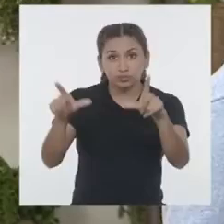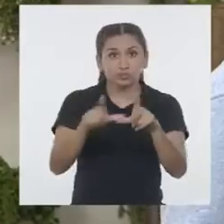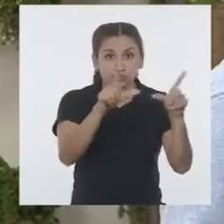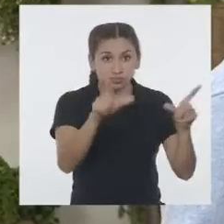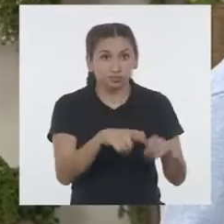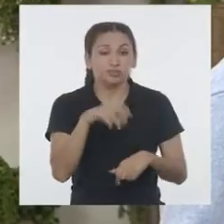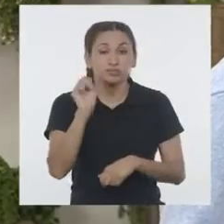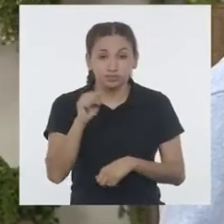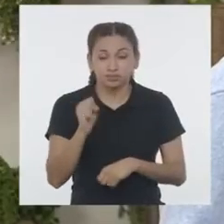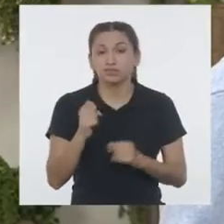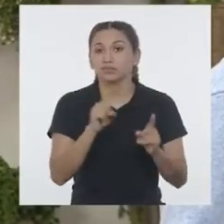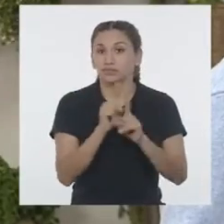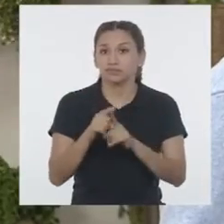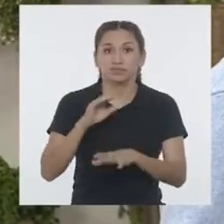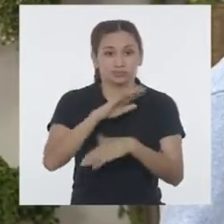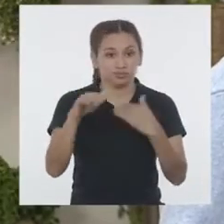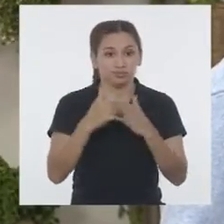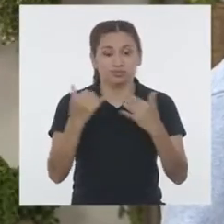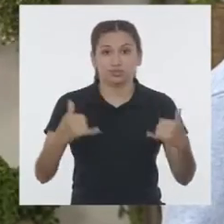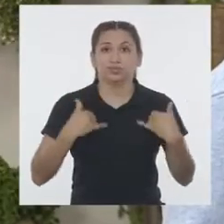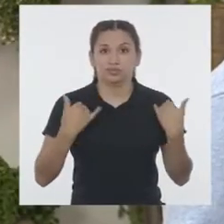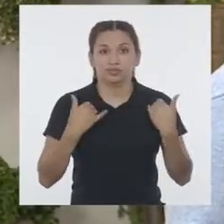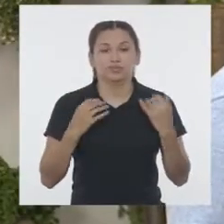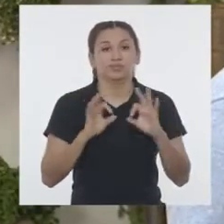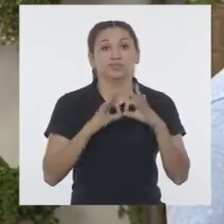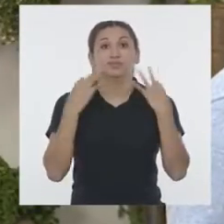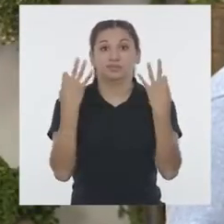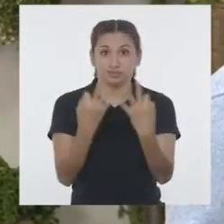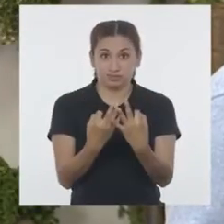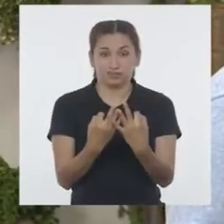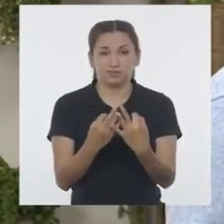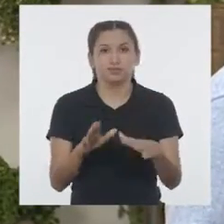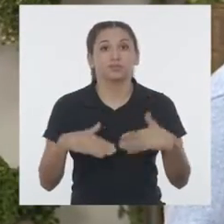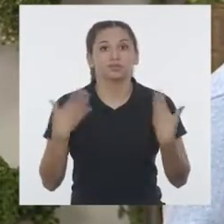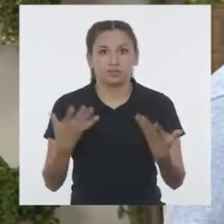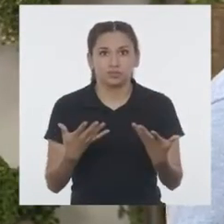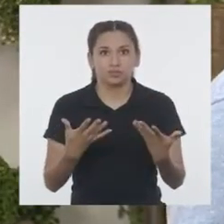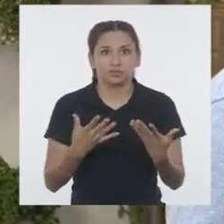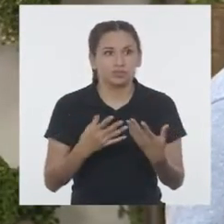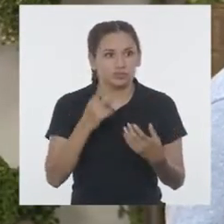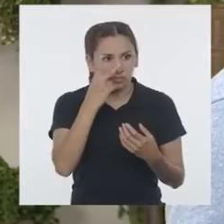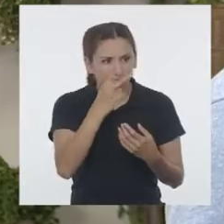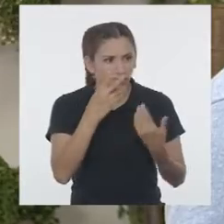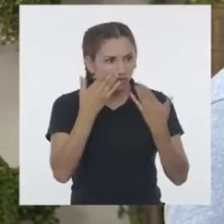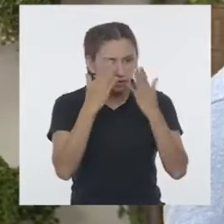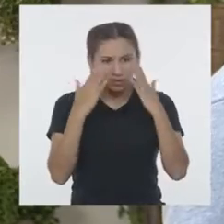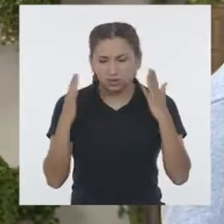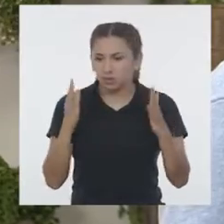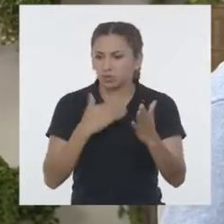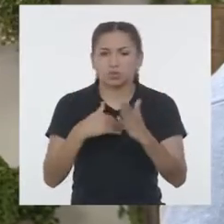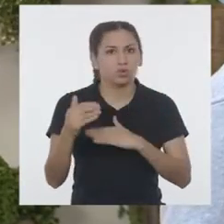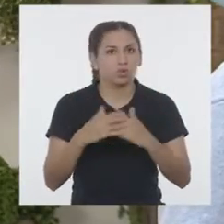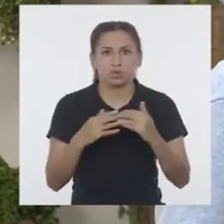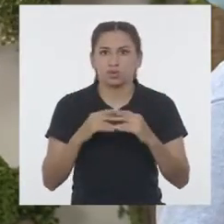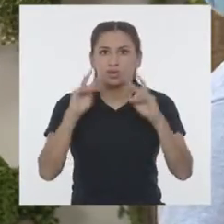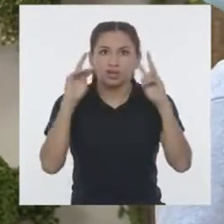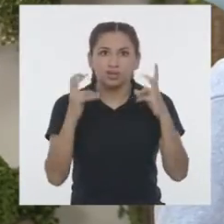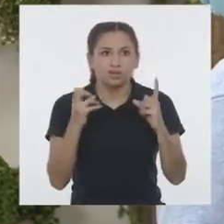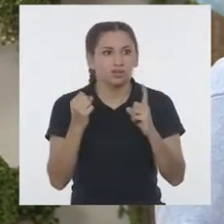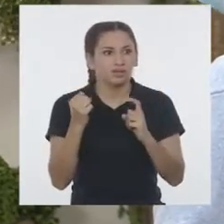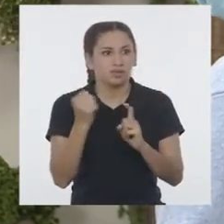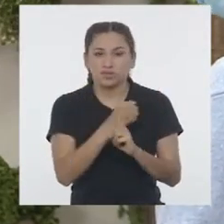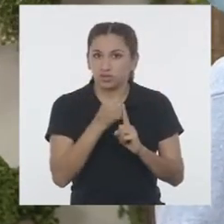espacios. Sí, así las chicas, los chicos, todos los integrantes de la familia podemos estar alertas ante cualquier señal